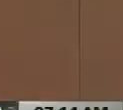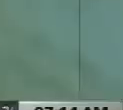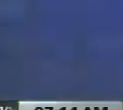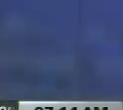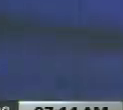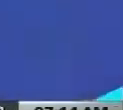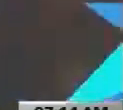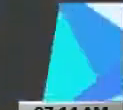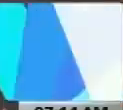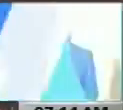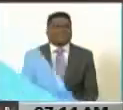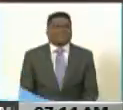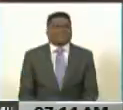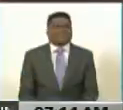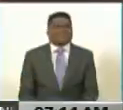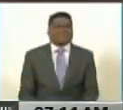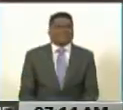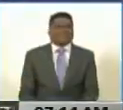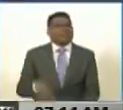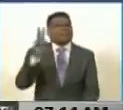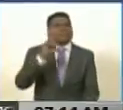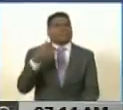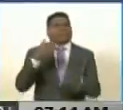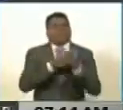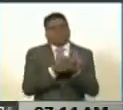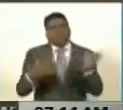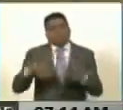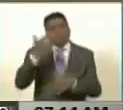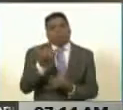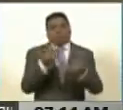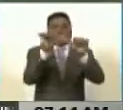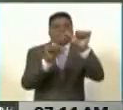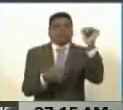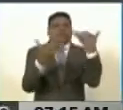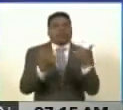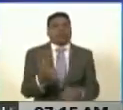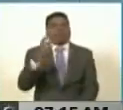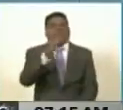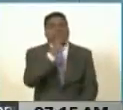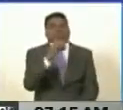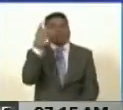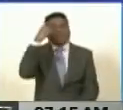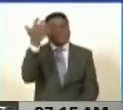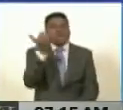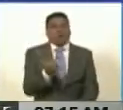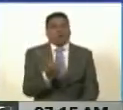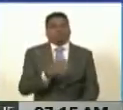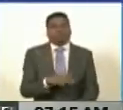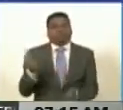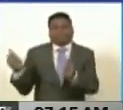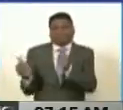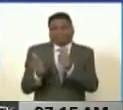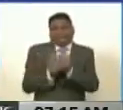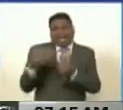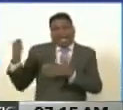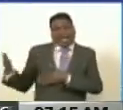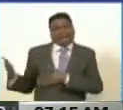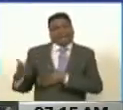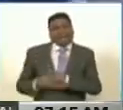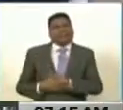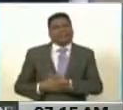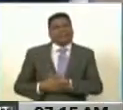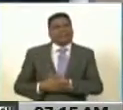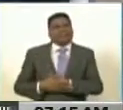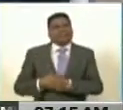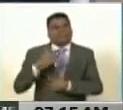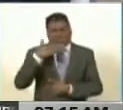Venezuela, continuamos con La Pauta de Hoy, haciendo lo que será noticia el día de hoy. A mi lado se encuentra Tarek William Saab, defensor